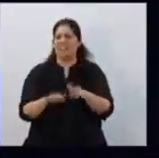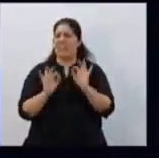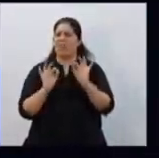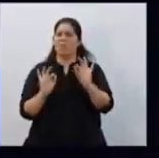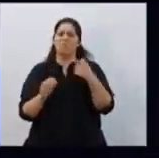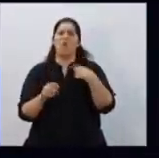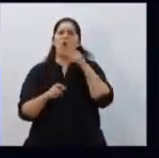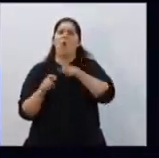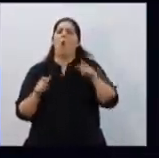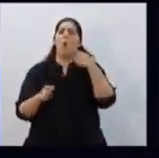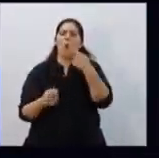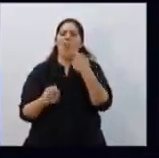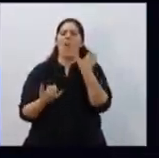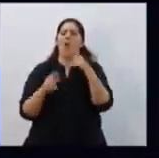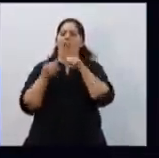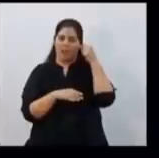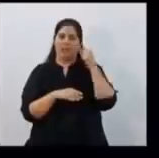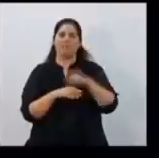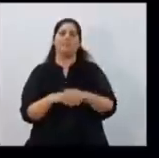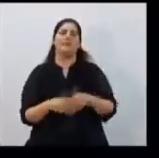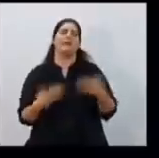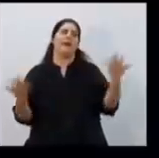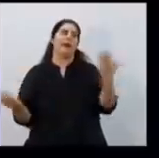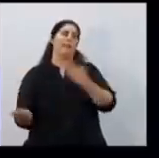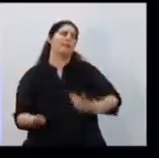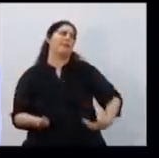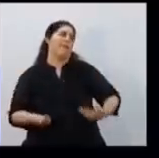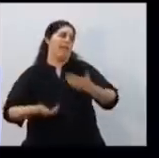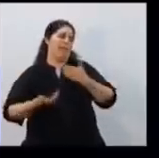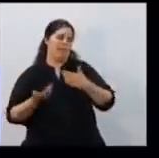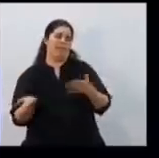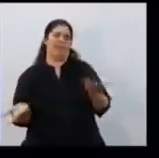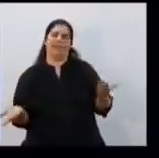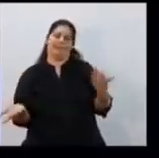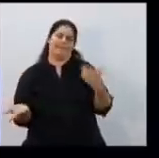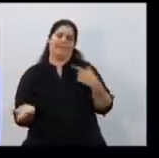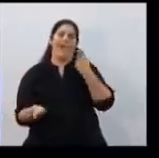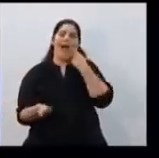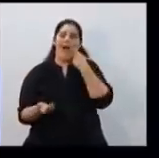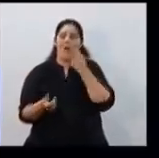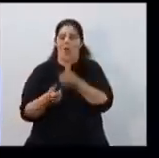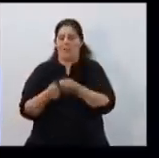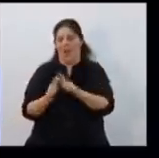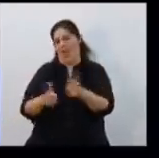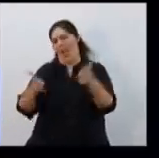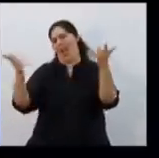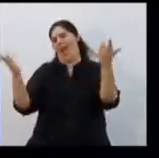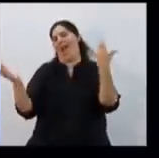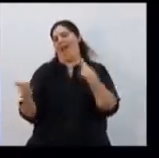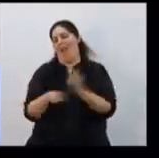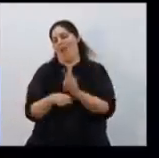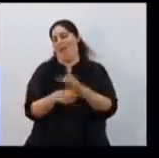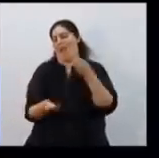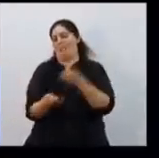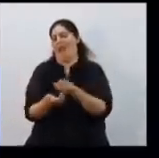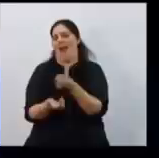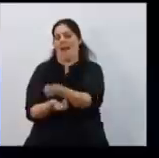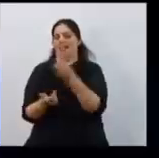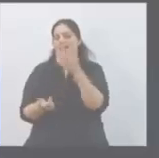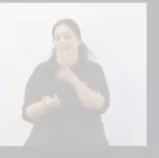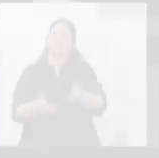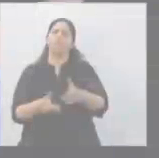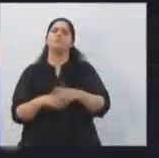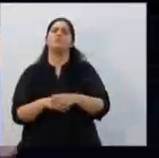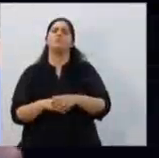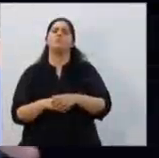tienen su receta en el celular. Presidente, presidente, los abuelos no tienen celulares, presidente. No pueden pagarlos. Hablemos en